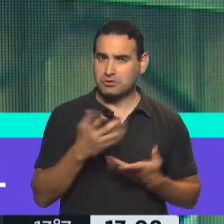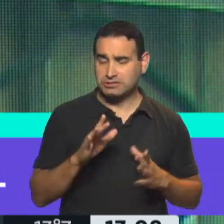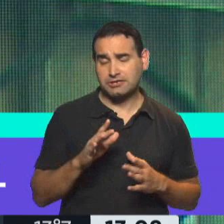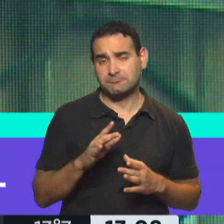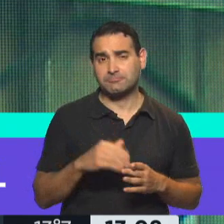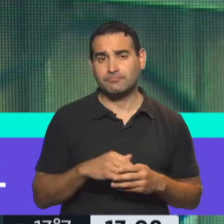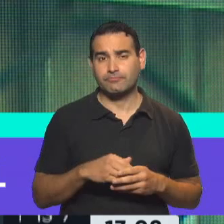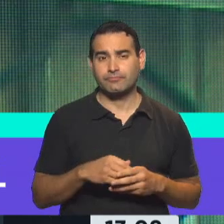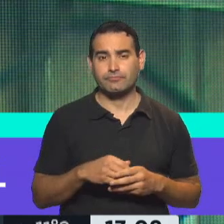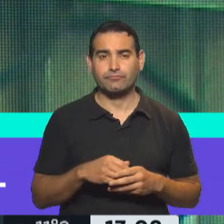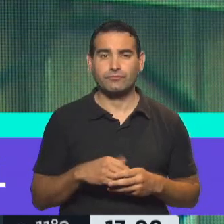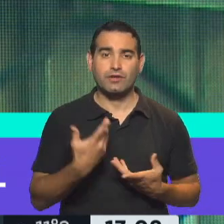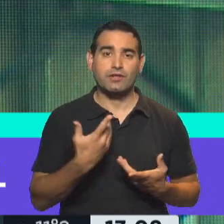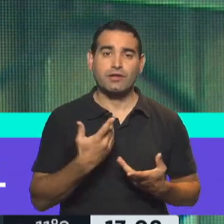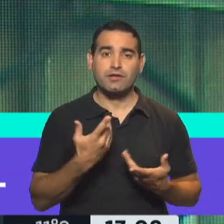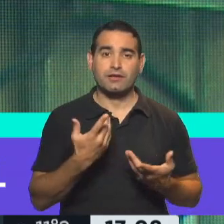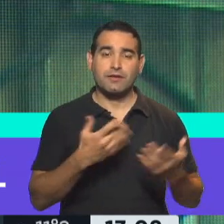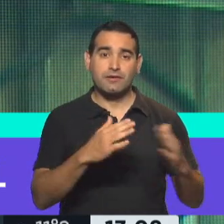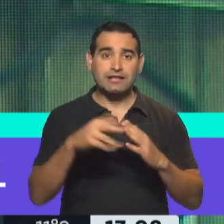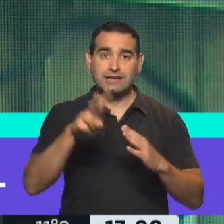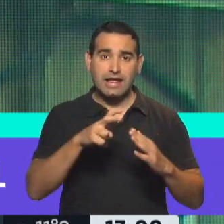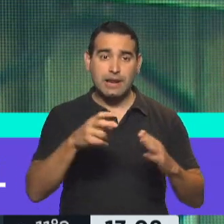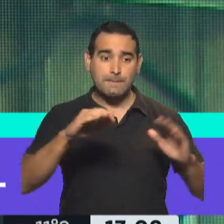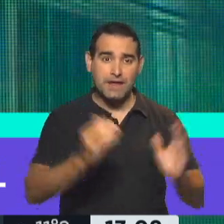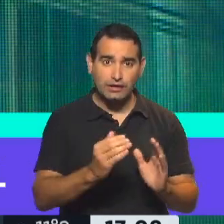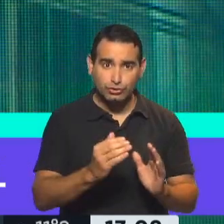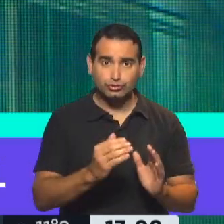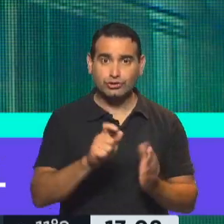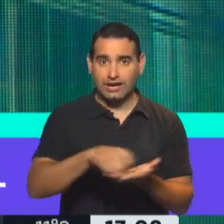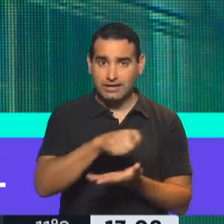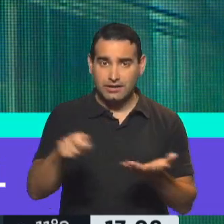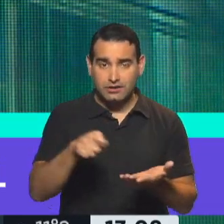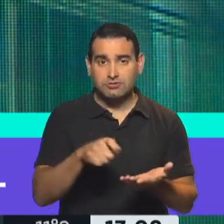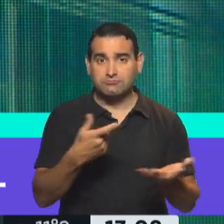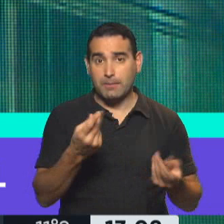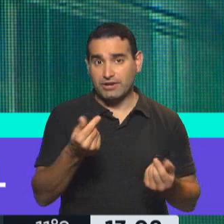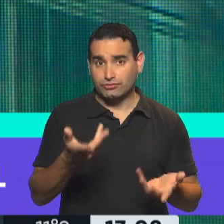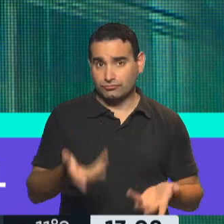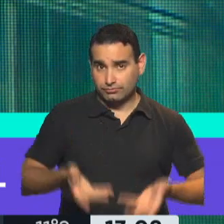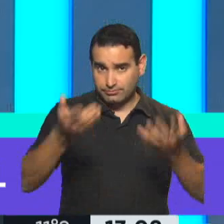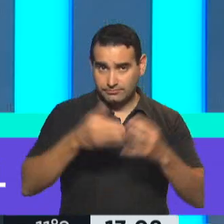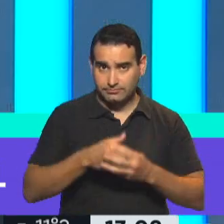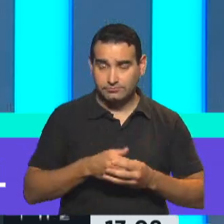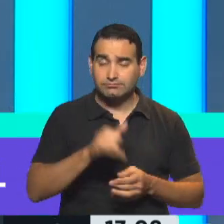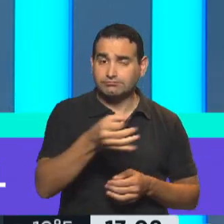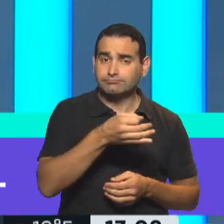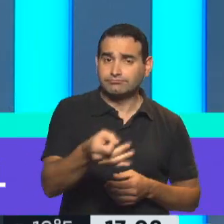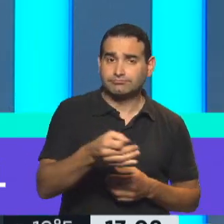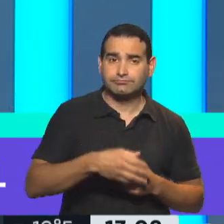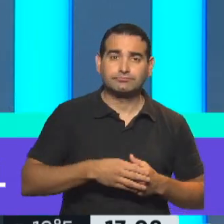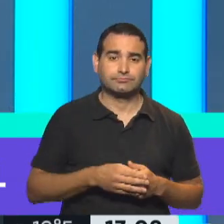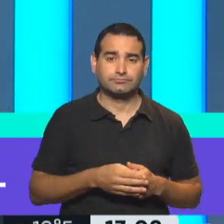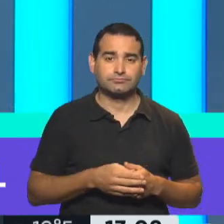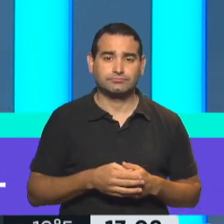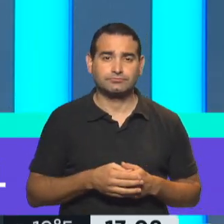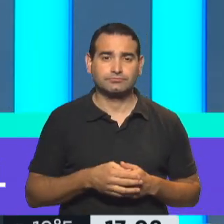uno supone al over al haber menos oferta menos disponibilidad de inmuebles en alquiler los precios van a aumentar totalmente digamos ahí hay